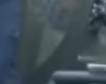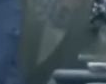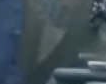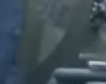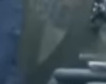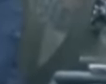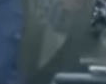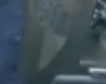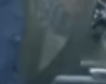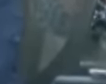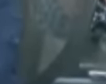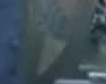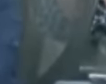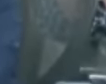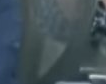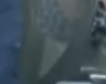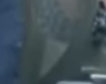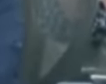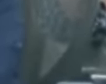Thank you very much.